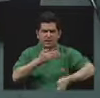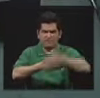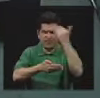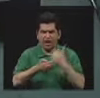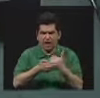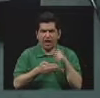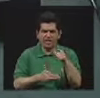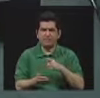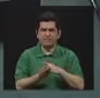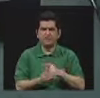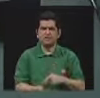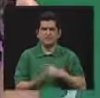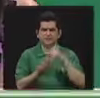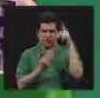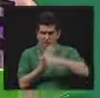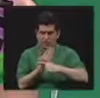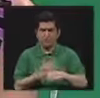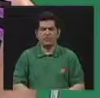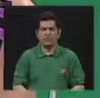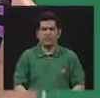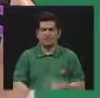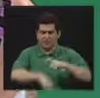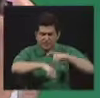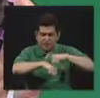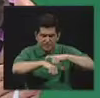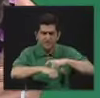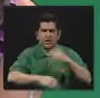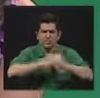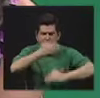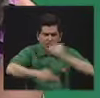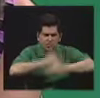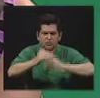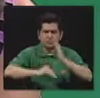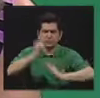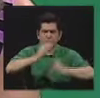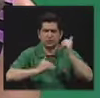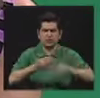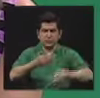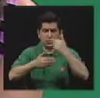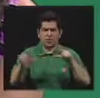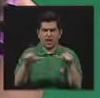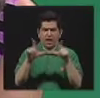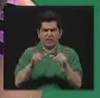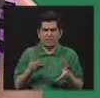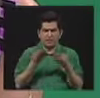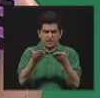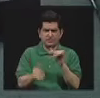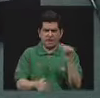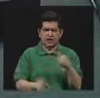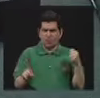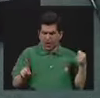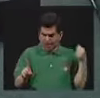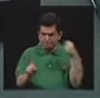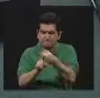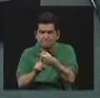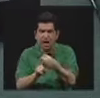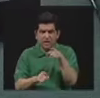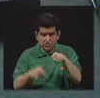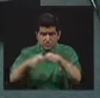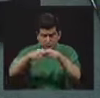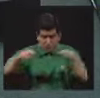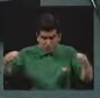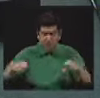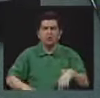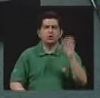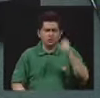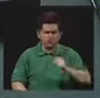en ese momento, es lo que hablábamos también antes de pasar a programa, que durante el proceso de construcción también y previo a la entrega de los certificados también se generan